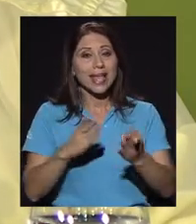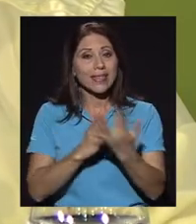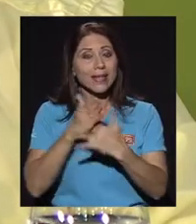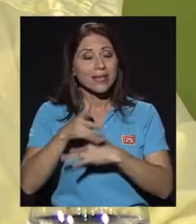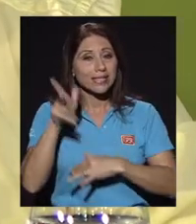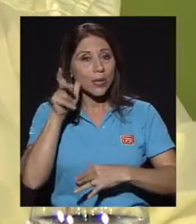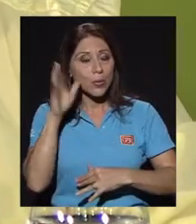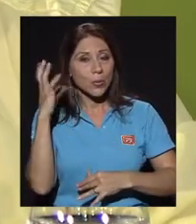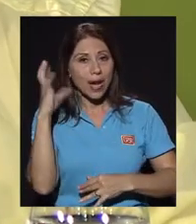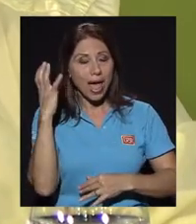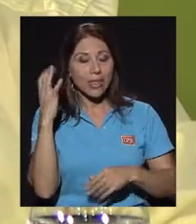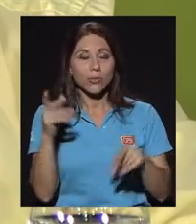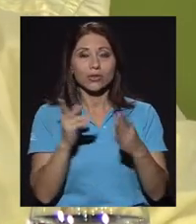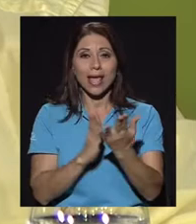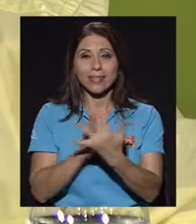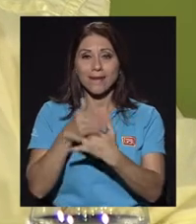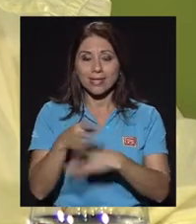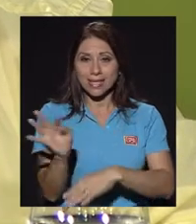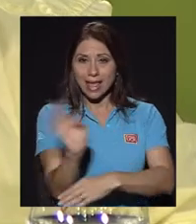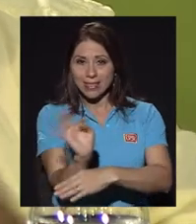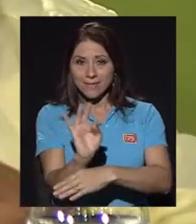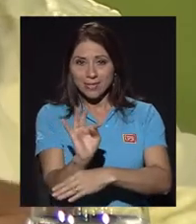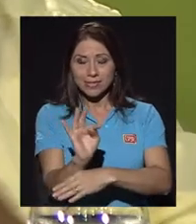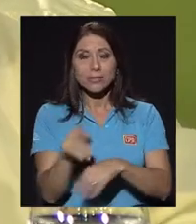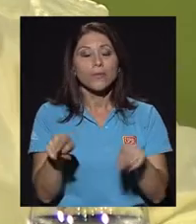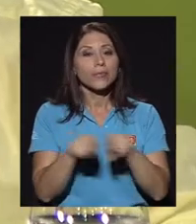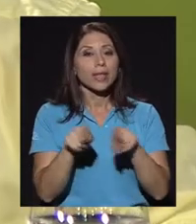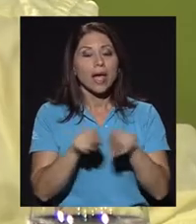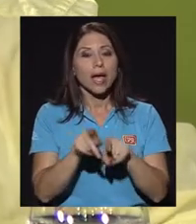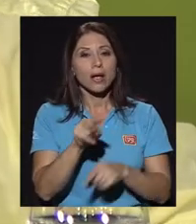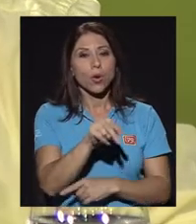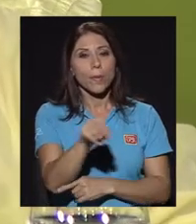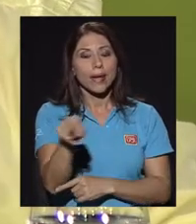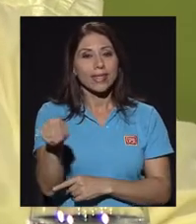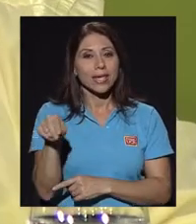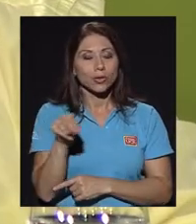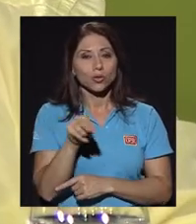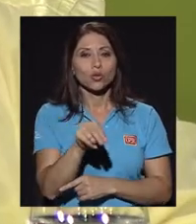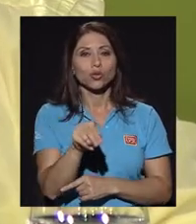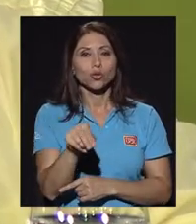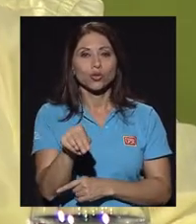radio oyentes y televidentes, a los compañeros